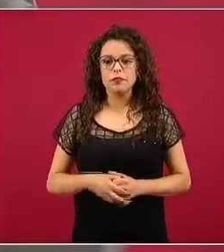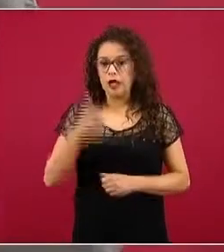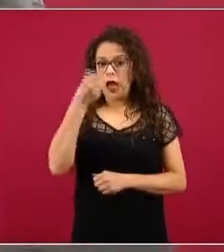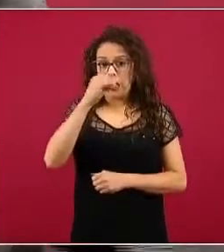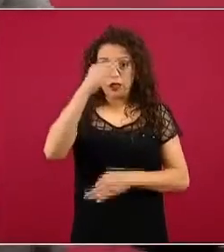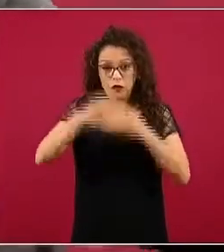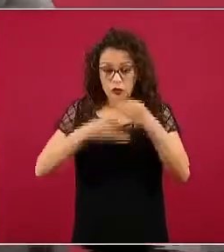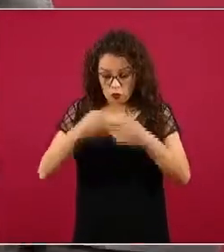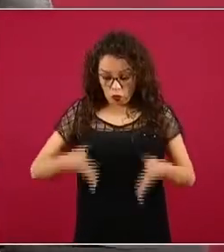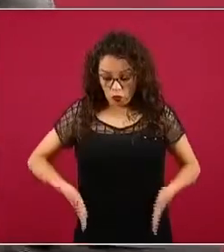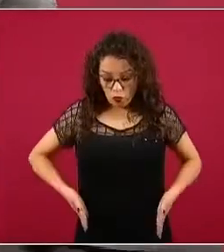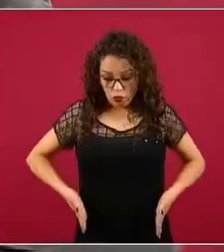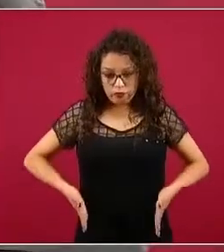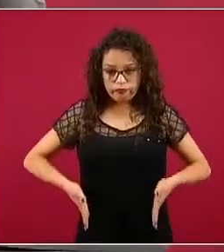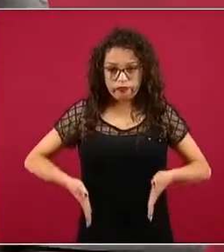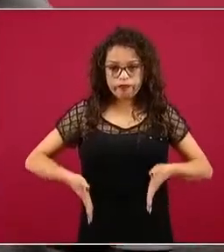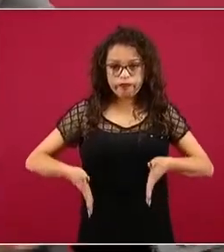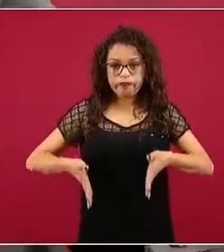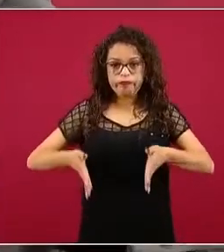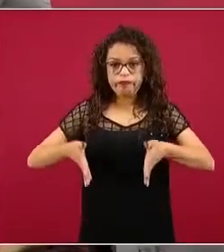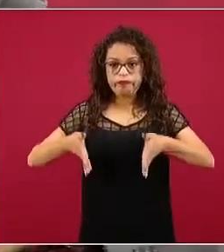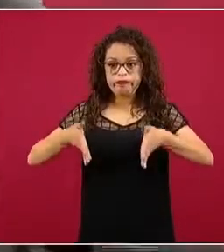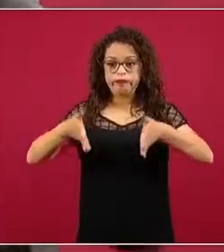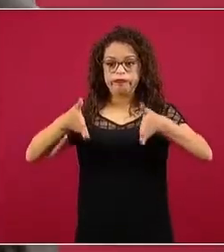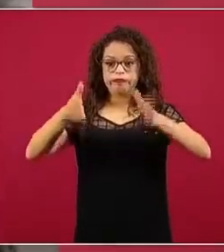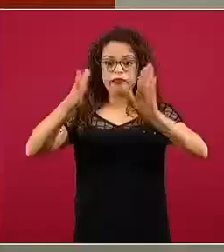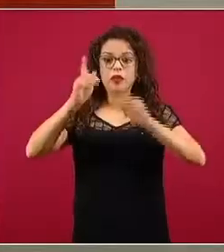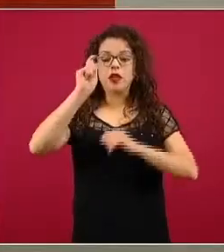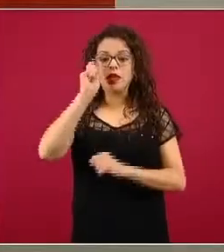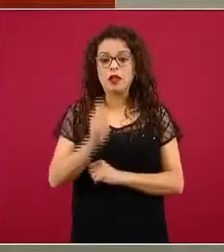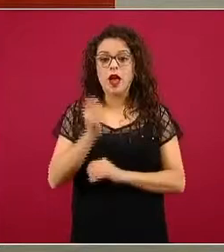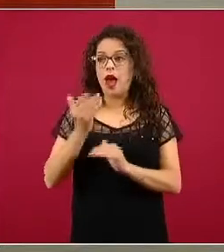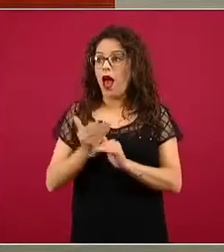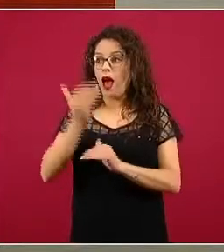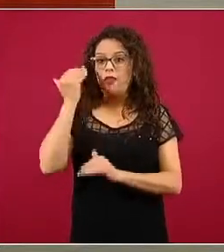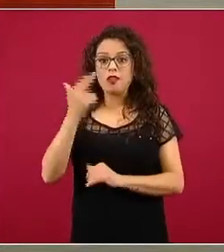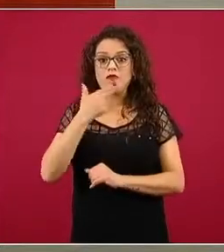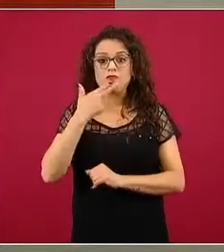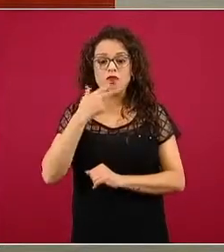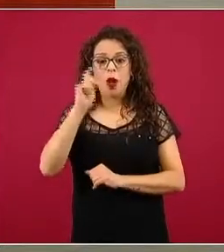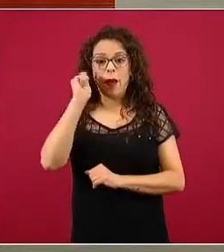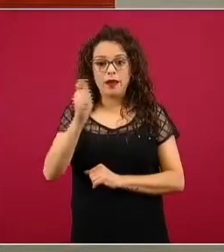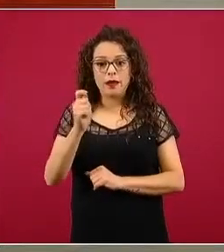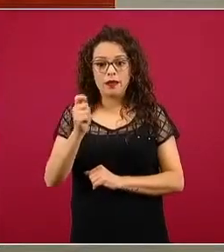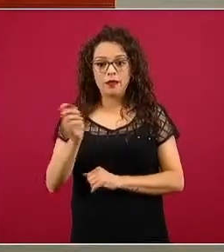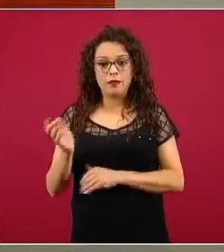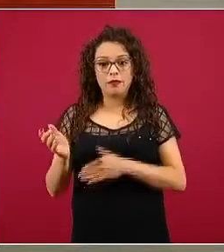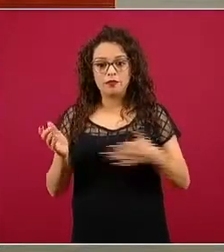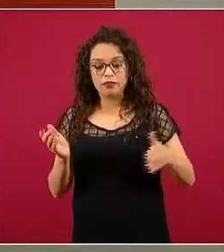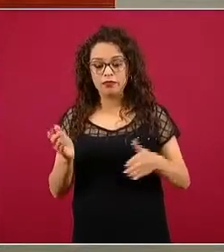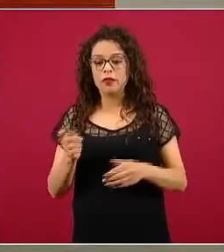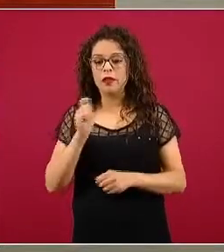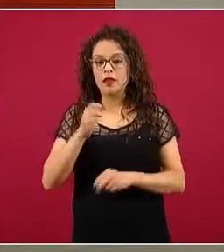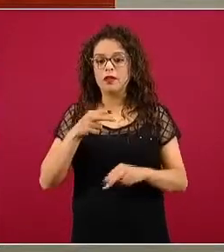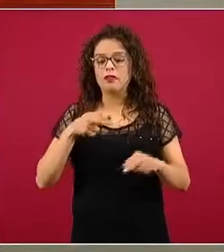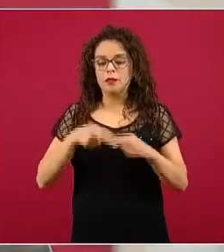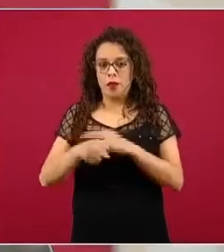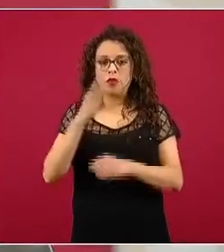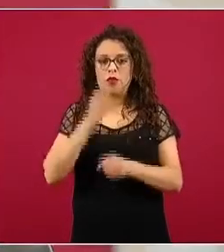todo. Normalmente el confinamiento, de hecho los que se reutilizaron son los que se usaban del lado del carril de Metrobús, pero se usaron del lado de la